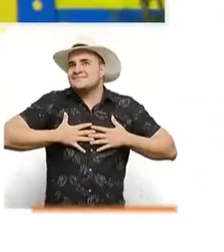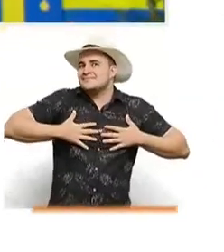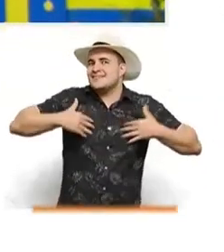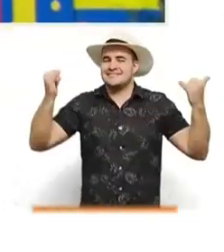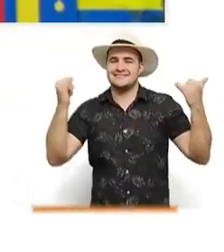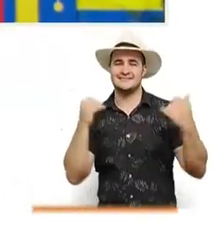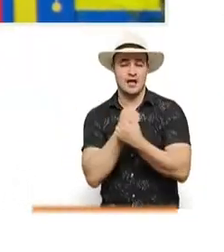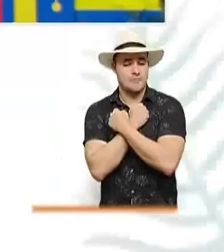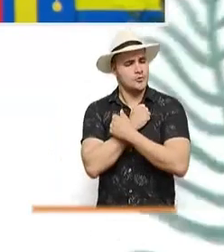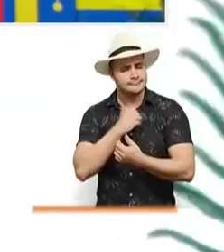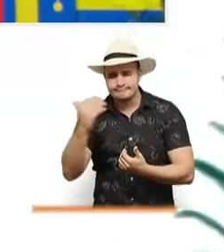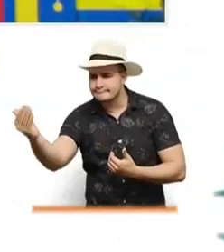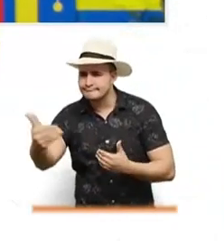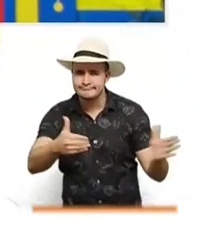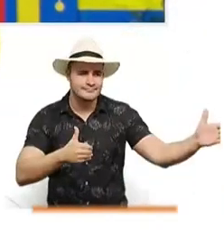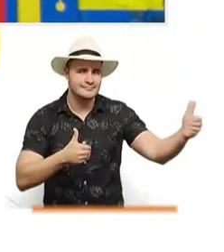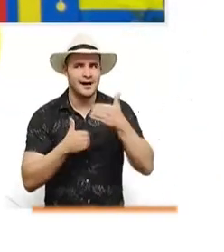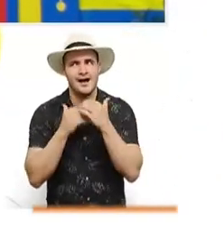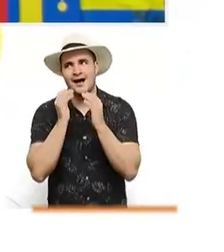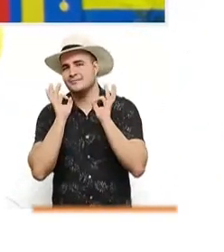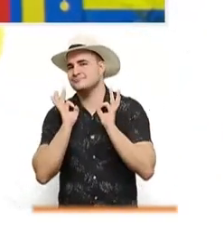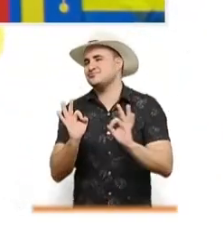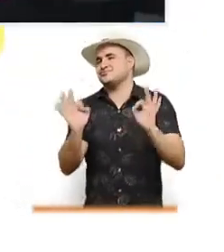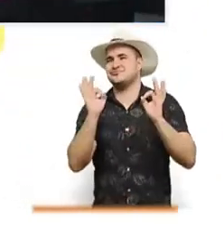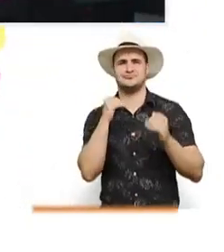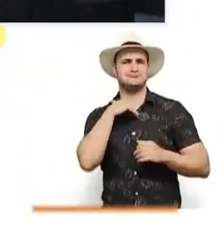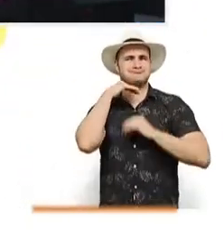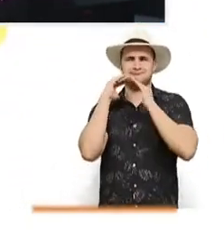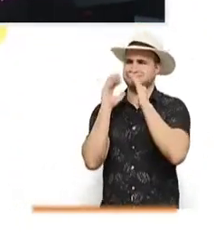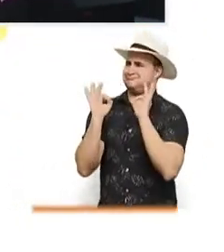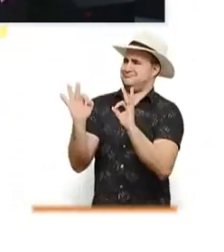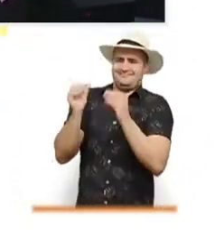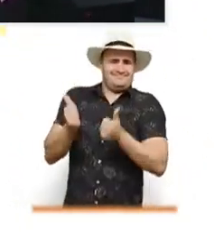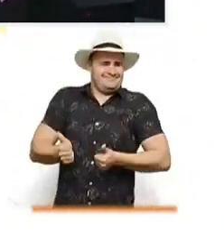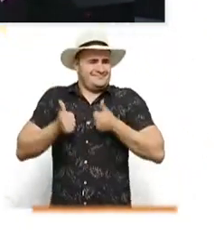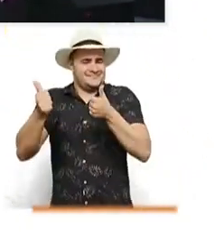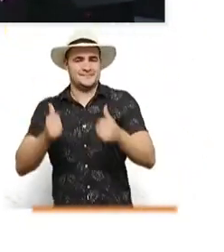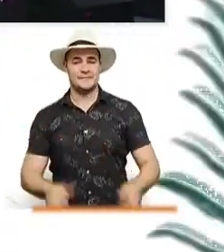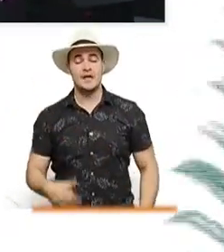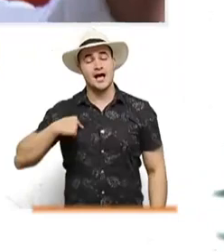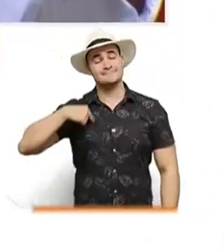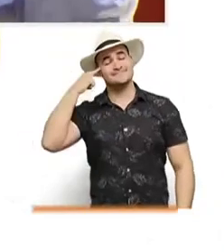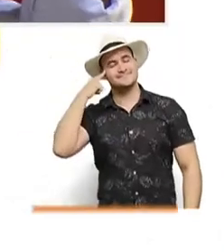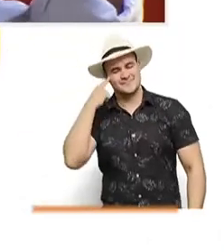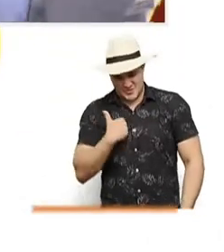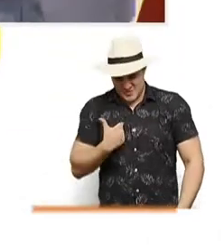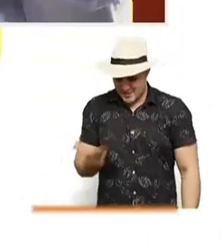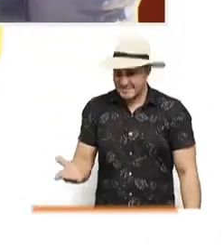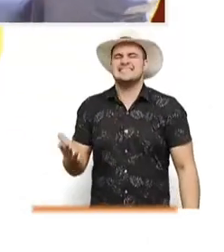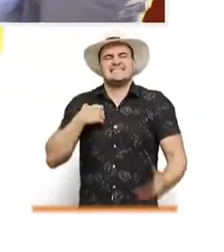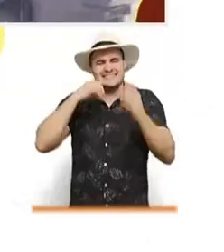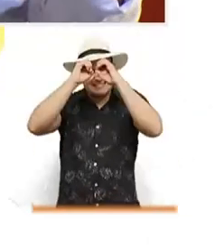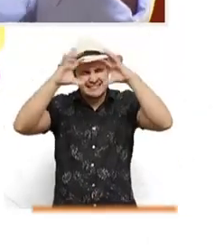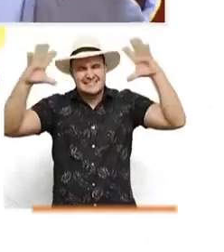su amor la hacen vera y muy llena. Pienso que sería yo